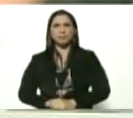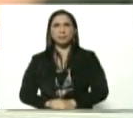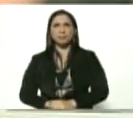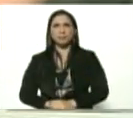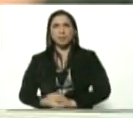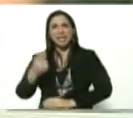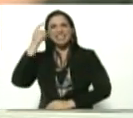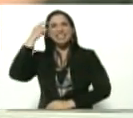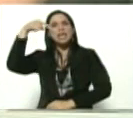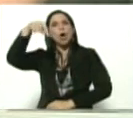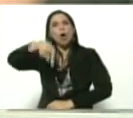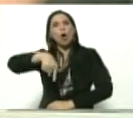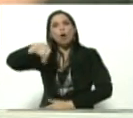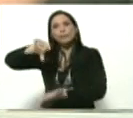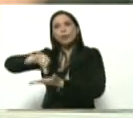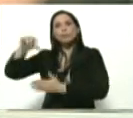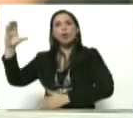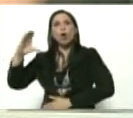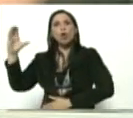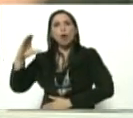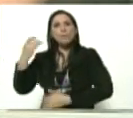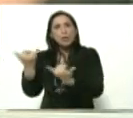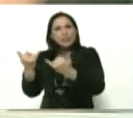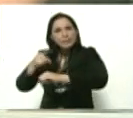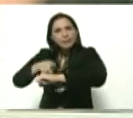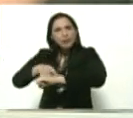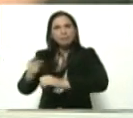El día de hoy en Bogotá, a esta hora,